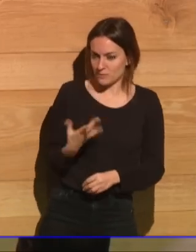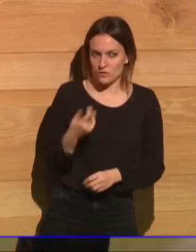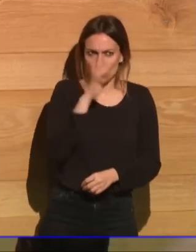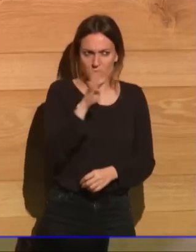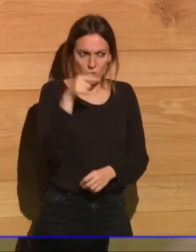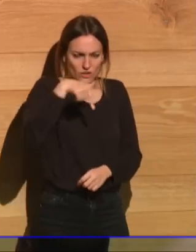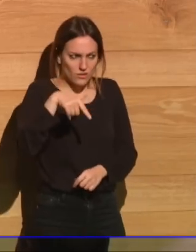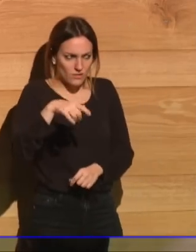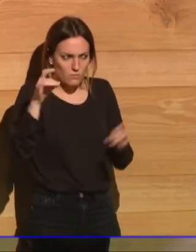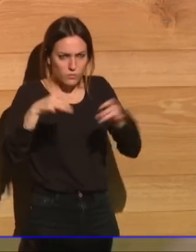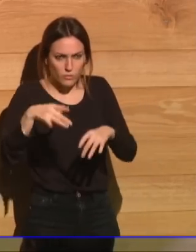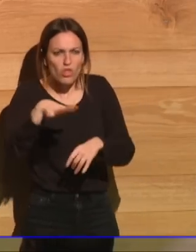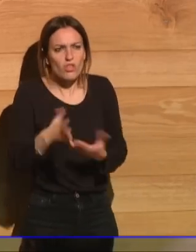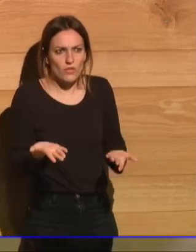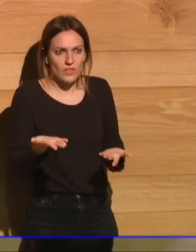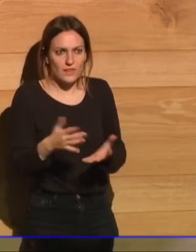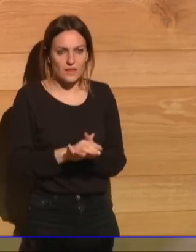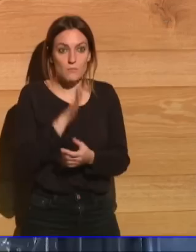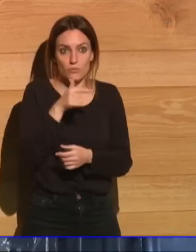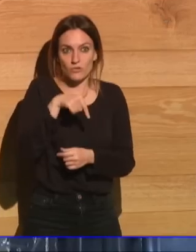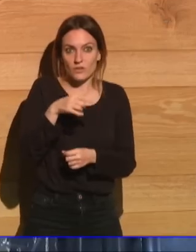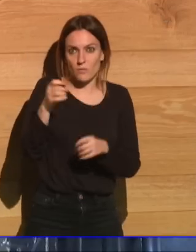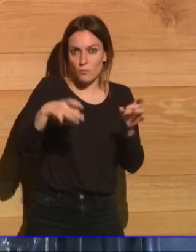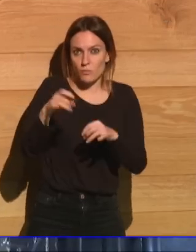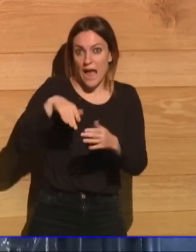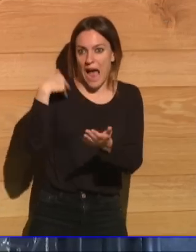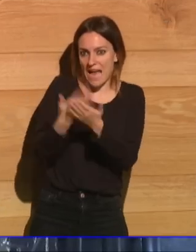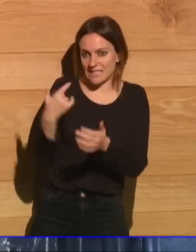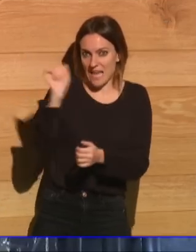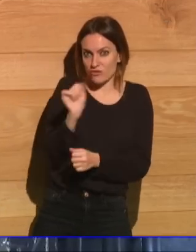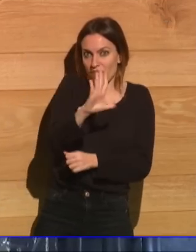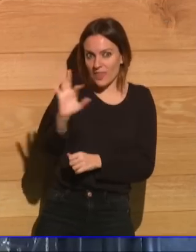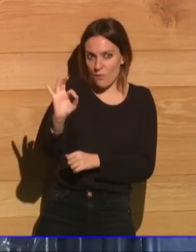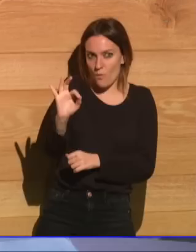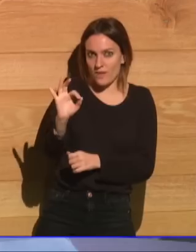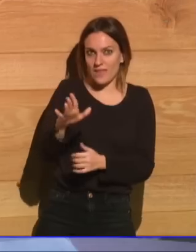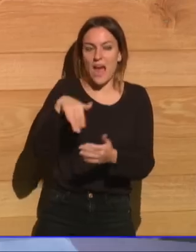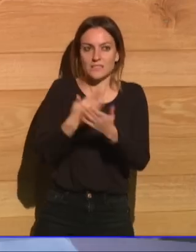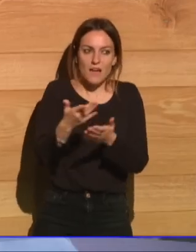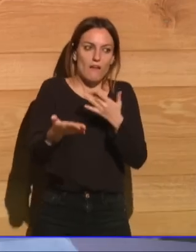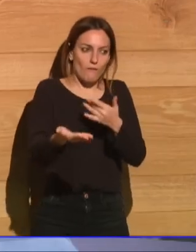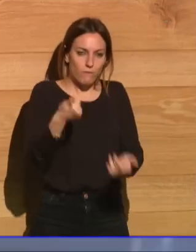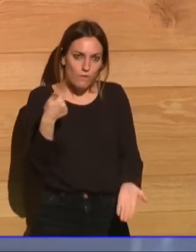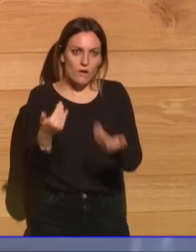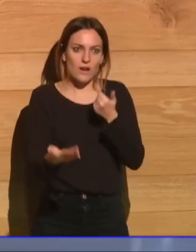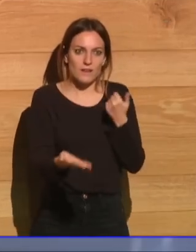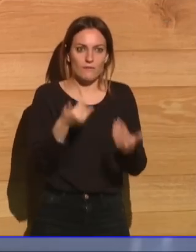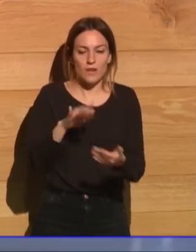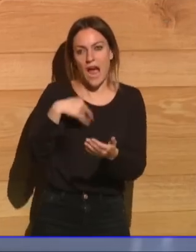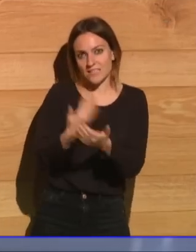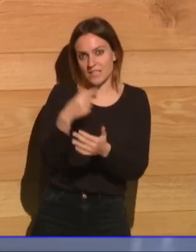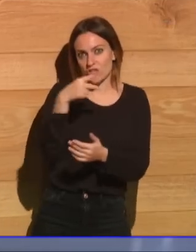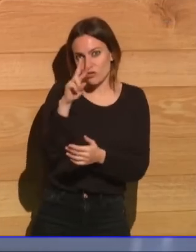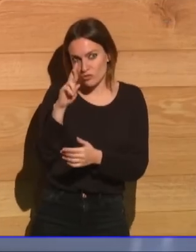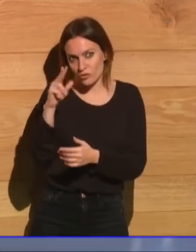están los escombros en el 44? Hombre, porque los escombros estuvieron allí hasta los años 50, amigo mío, que había En lo mucho que lo escombro. retiras. Es Es lo que lo que retira hasta que fue Ah, no sé, Churchill no-